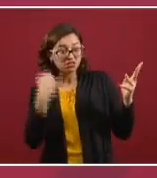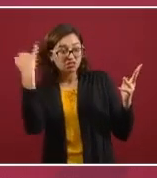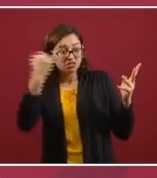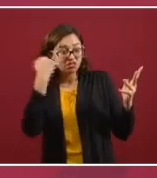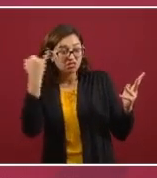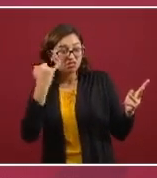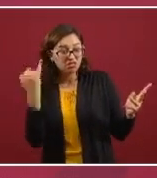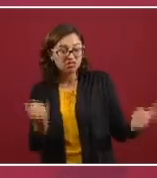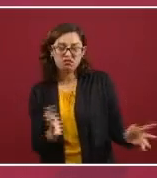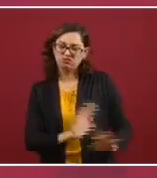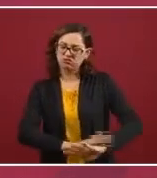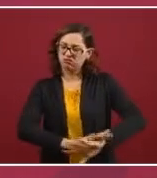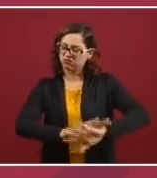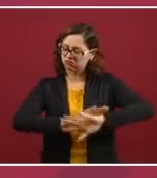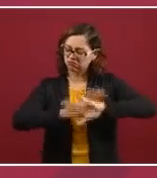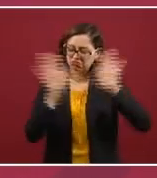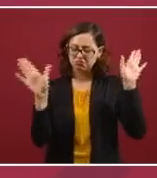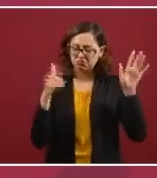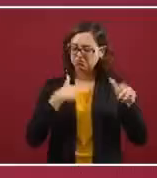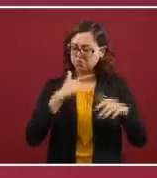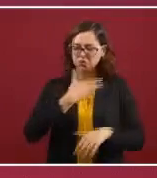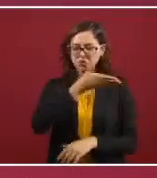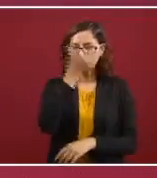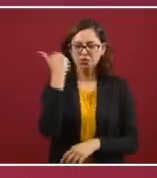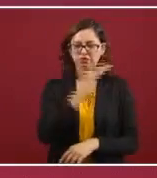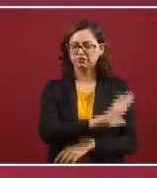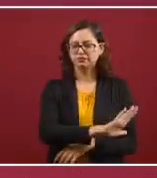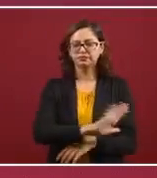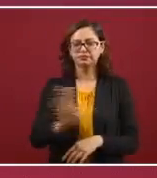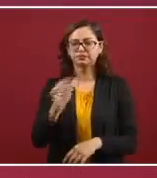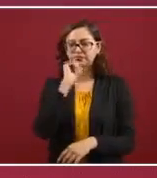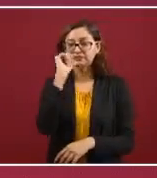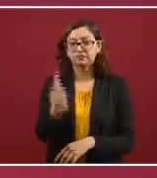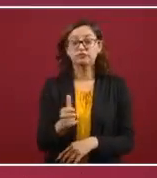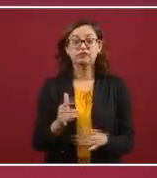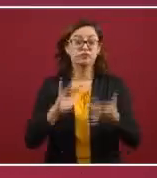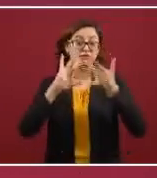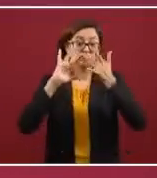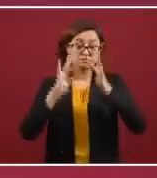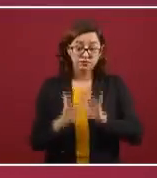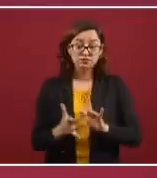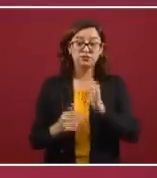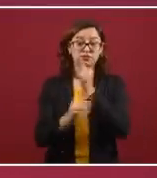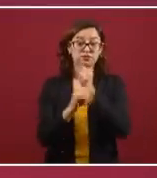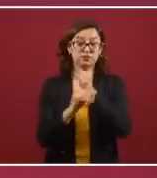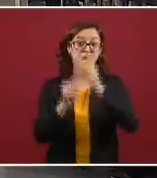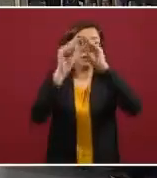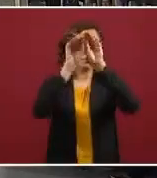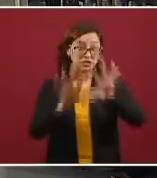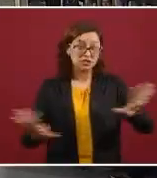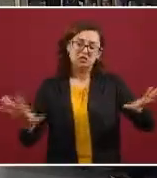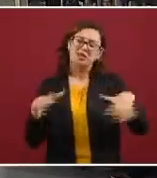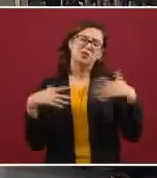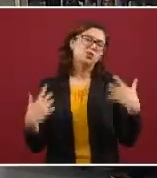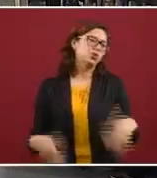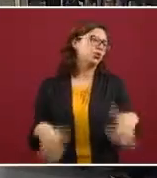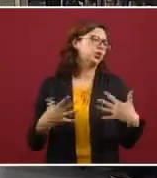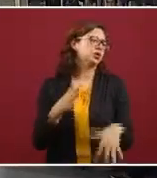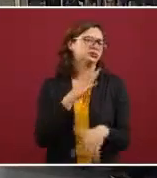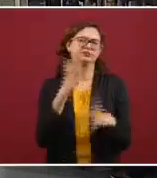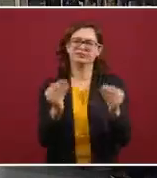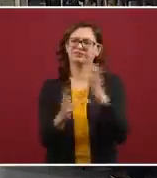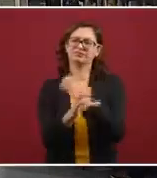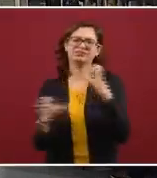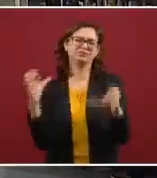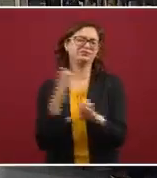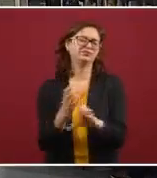es de mi conocimiento, así nada más. En las redes sociales, las benditas redes sociales, pues hay muchas